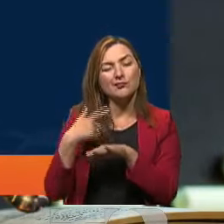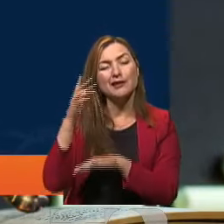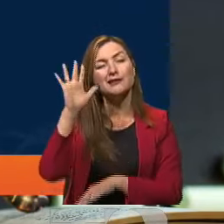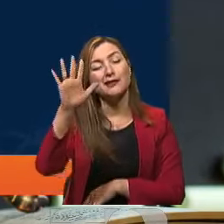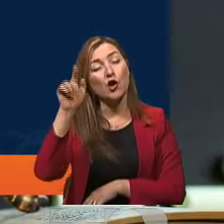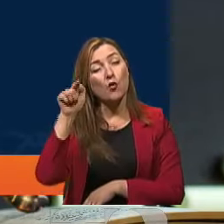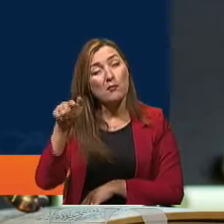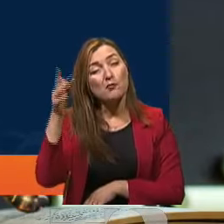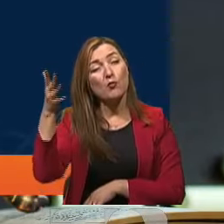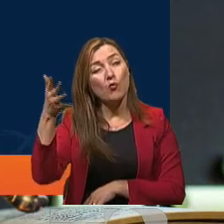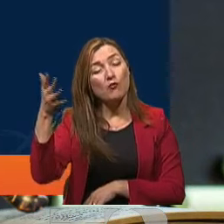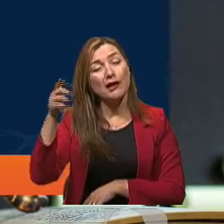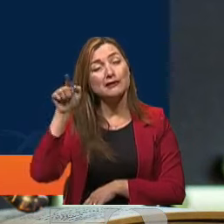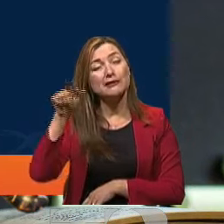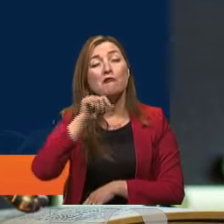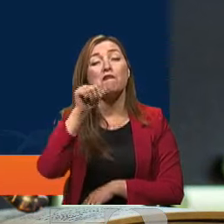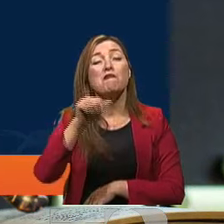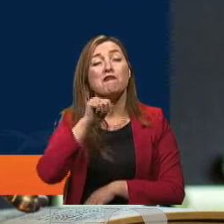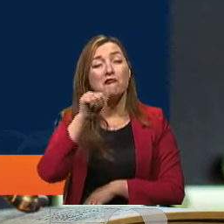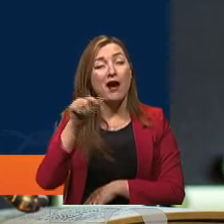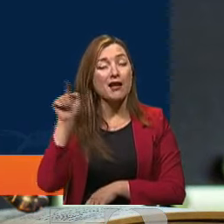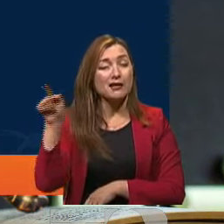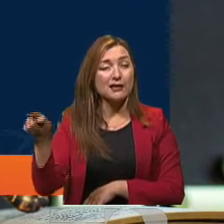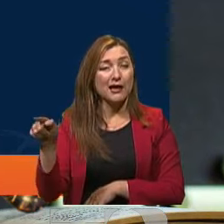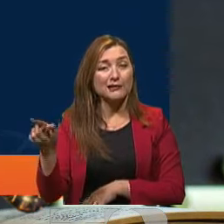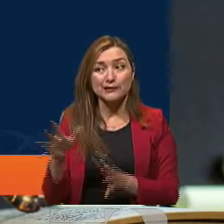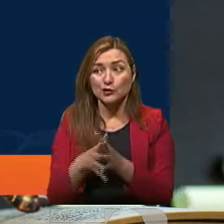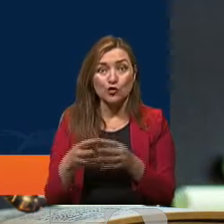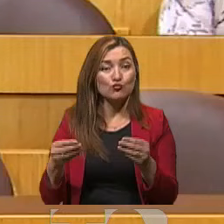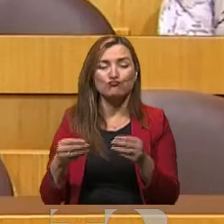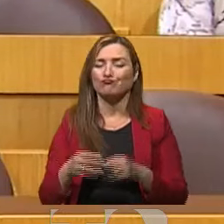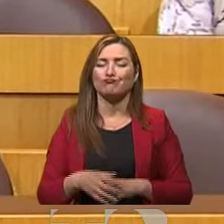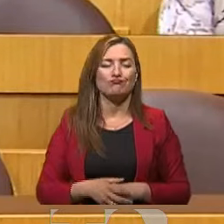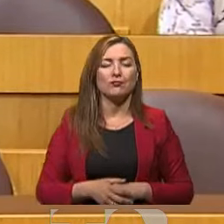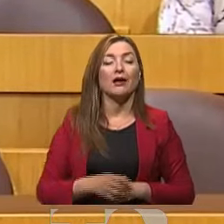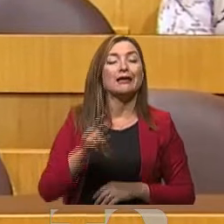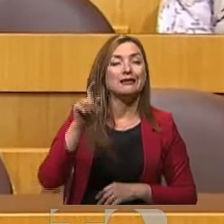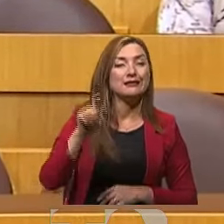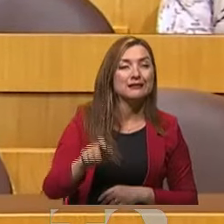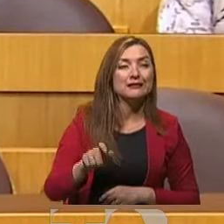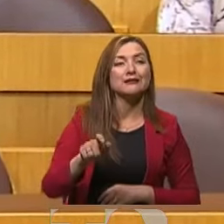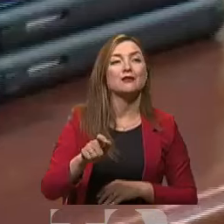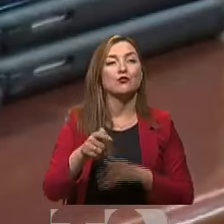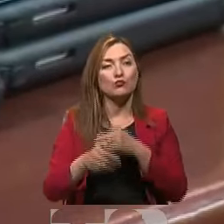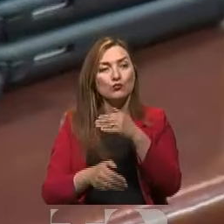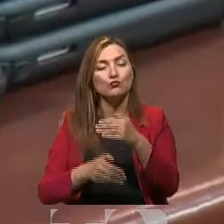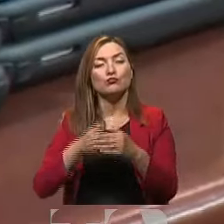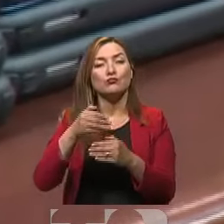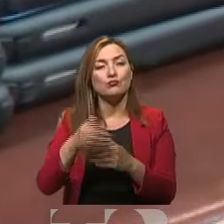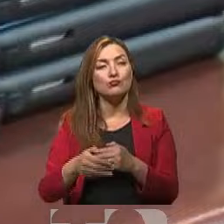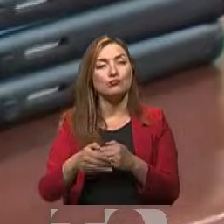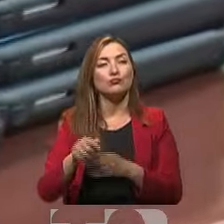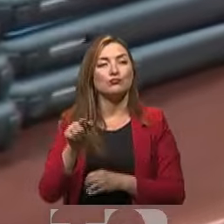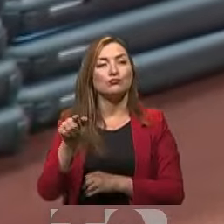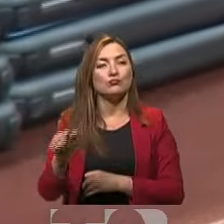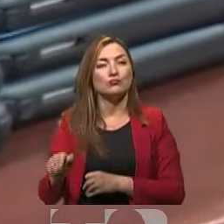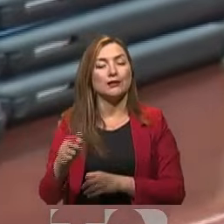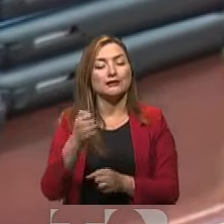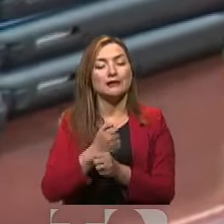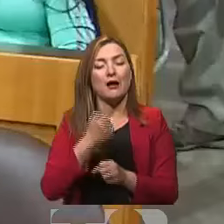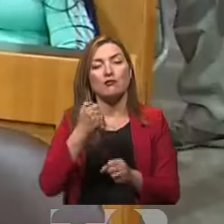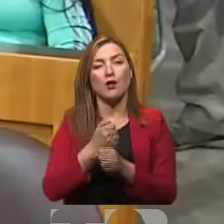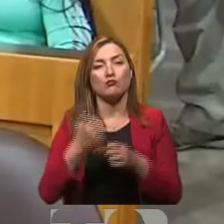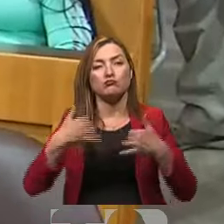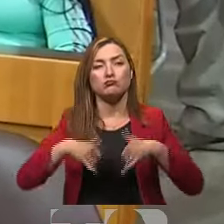de 5.000 docentes que hacen falta en el sistema fiscal, pues responde a la necesidad de ejecutar procesos que generen estabilidad